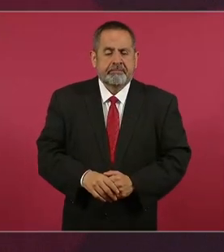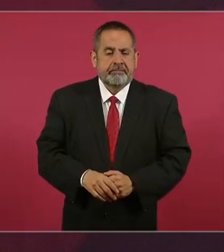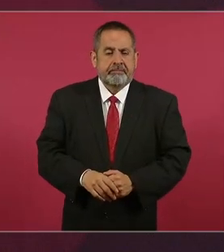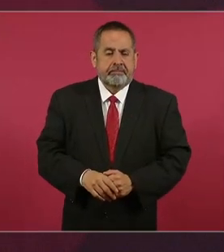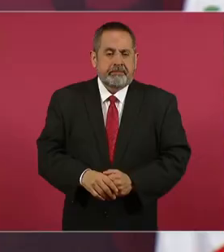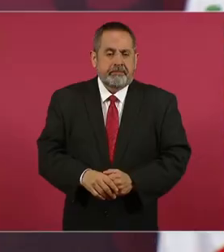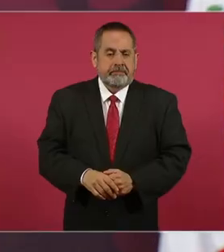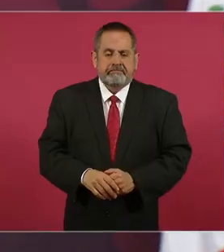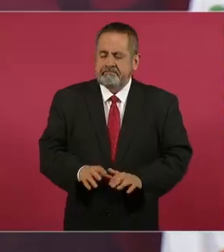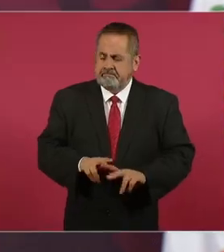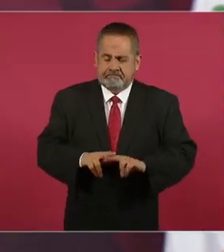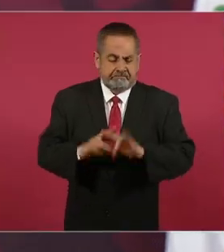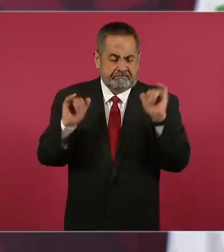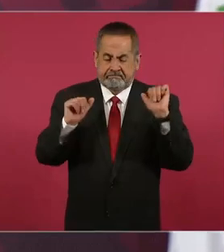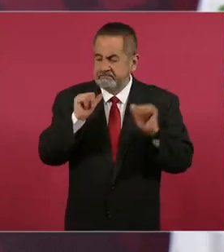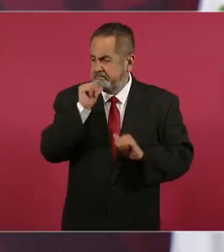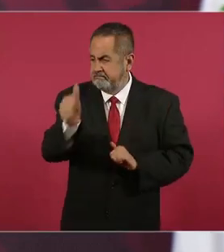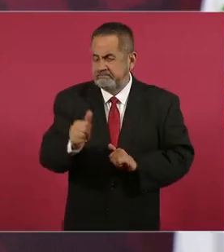para nada,